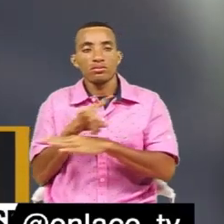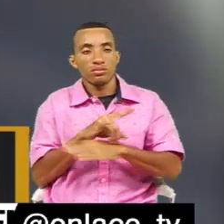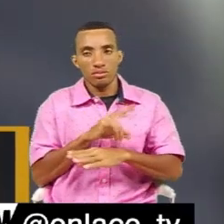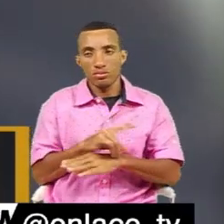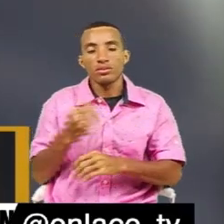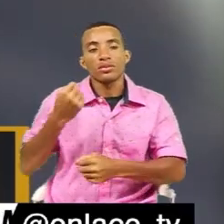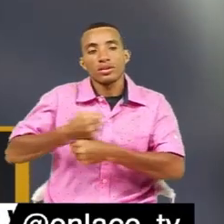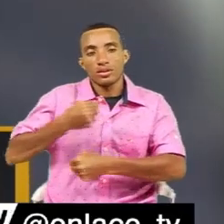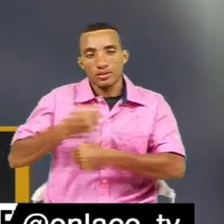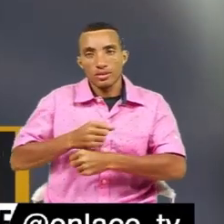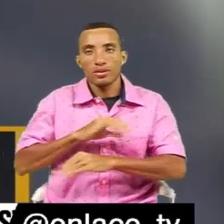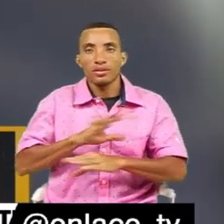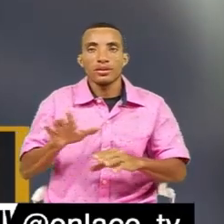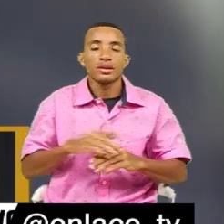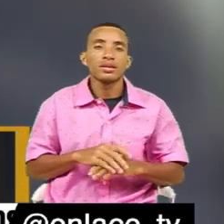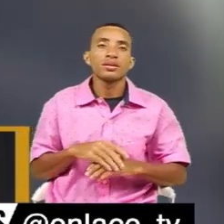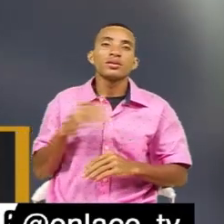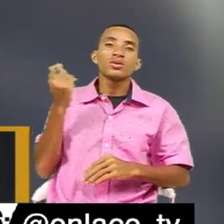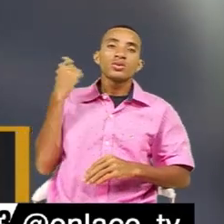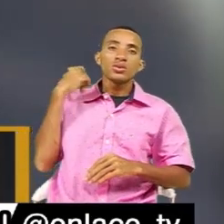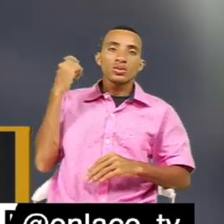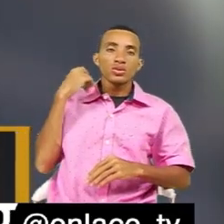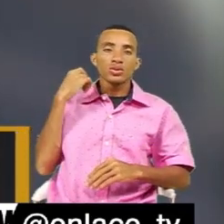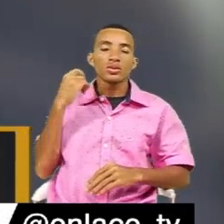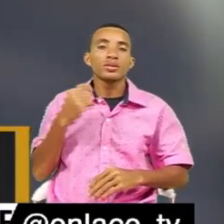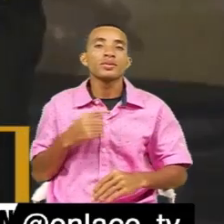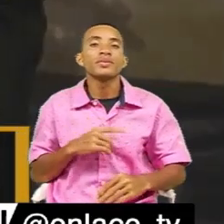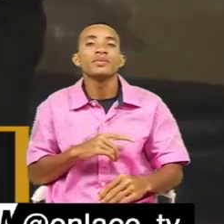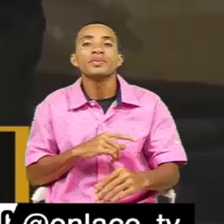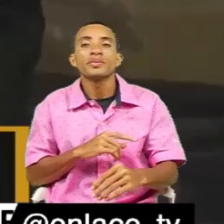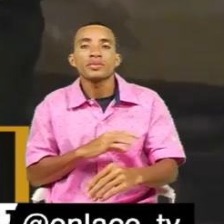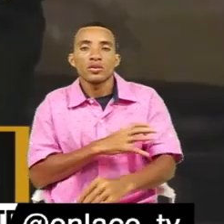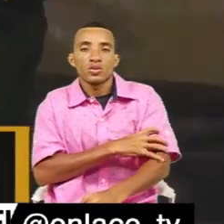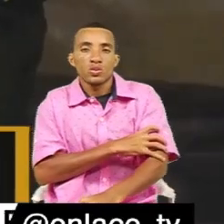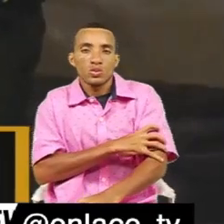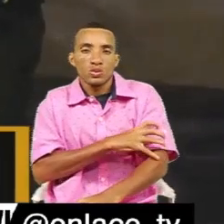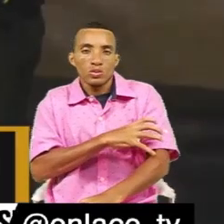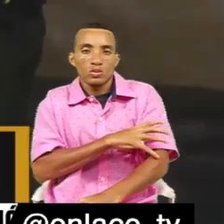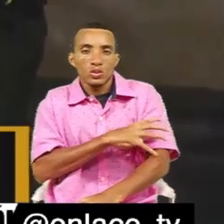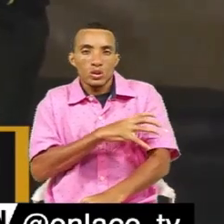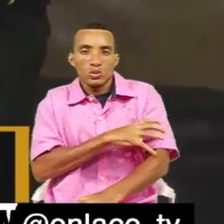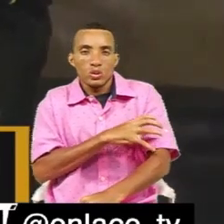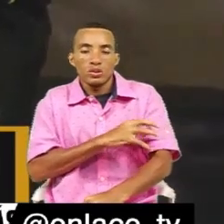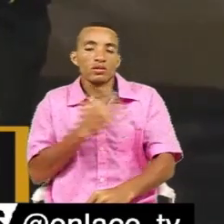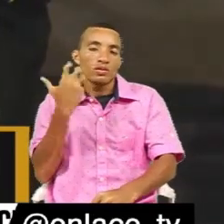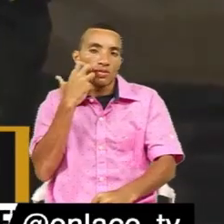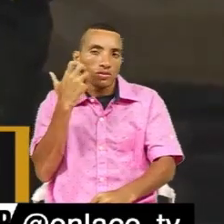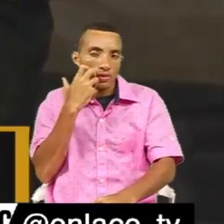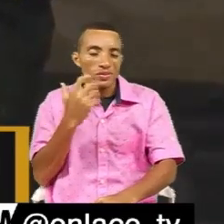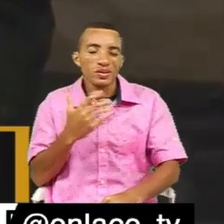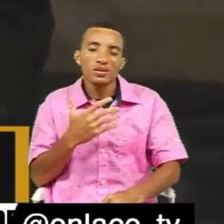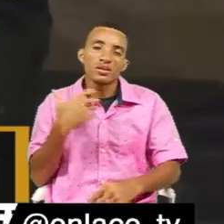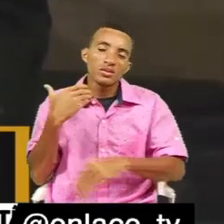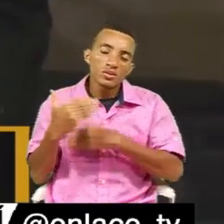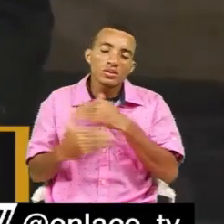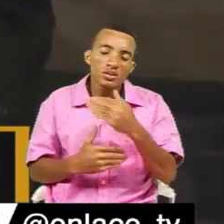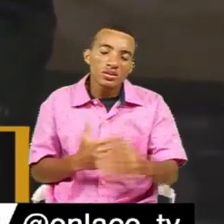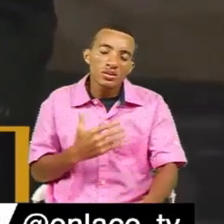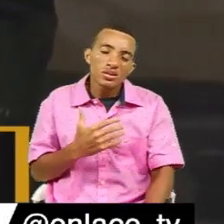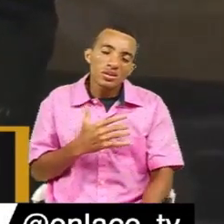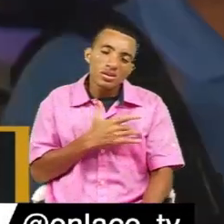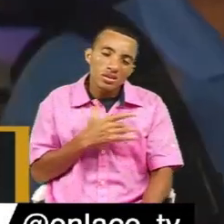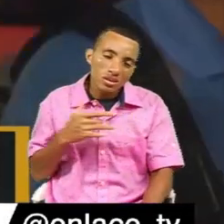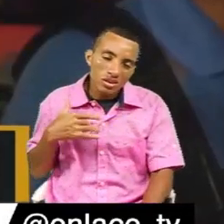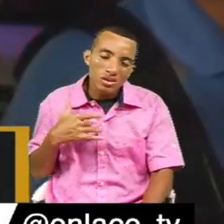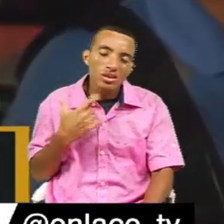los últimos meses de la presión arterial y en reiteradas ocasiones se quejaba por las afectaciones en su salud. Además, venía luchando por su